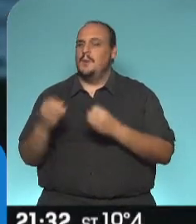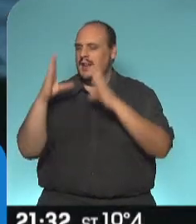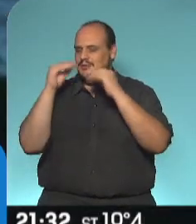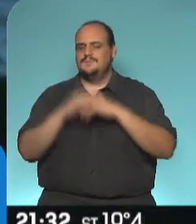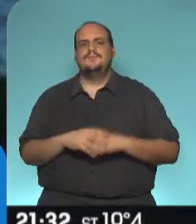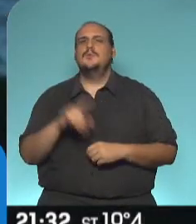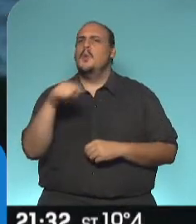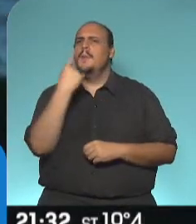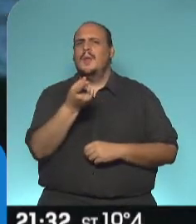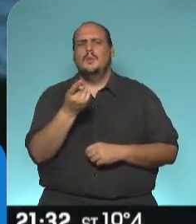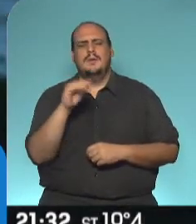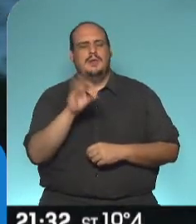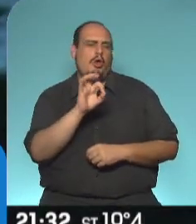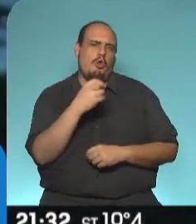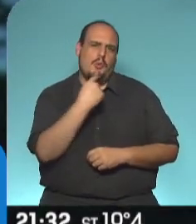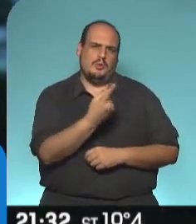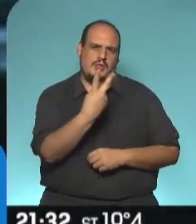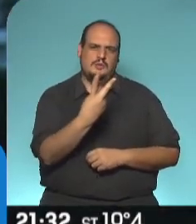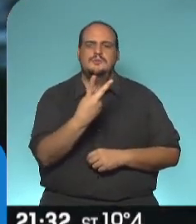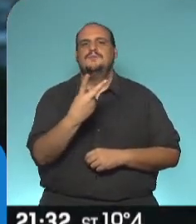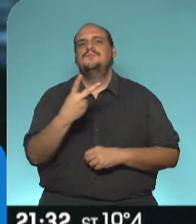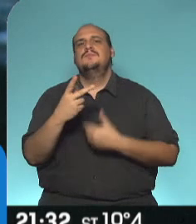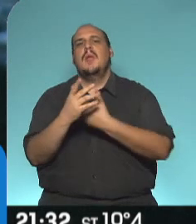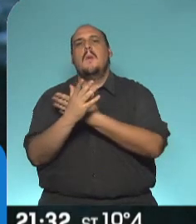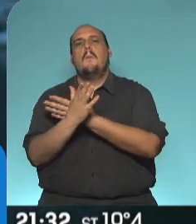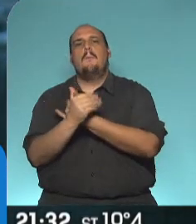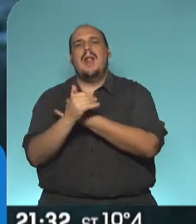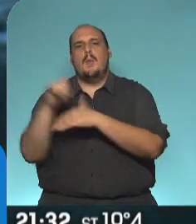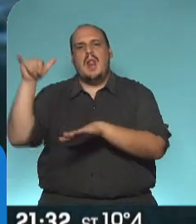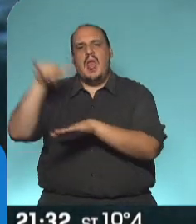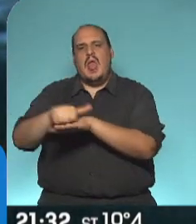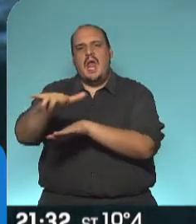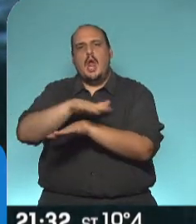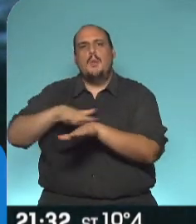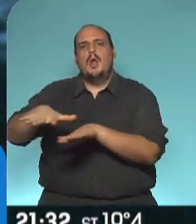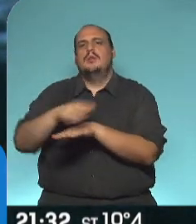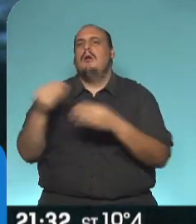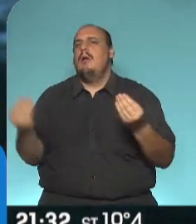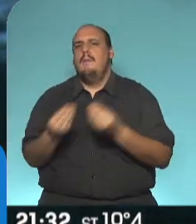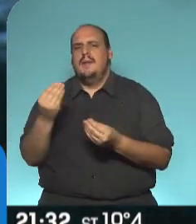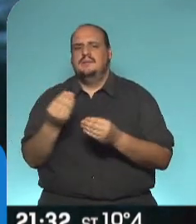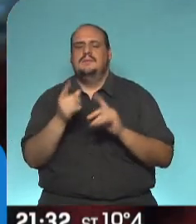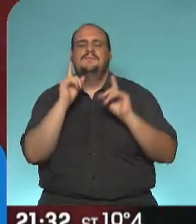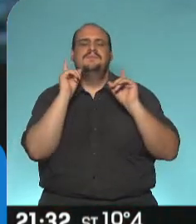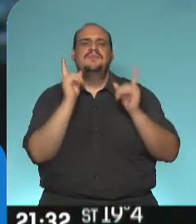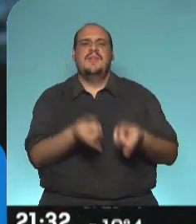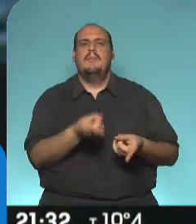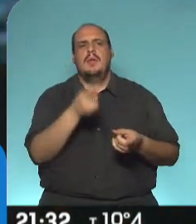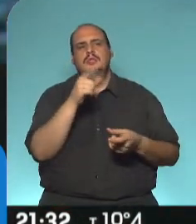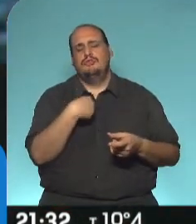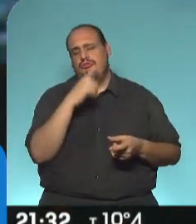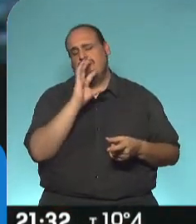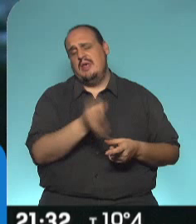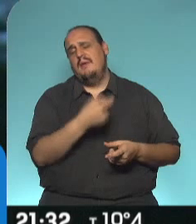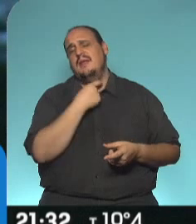una pregunta o dos que iba a pasar con el aeropuerto de el palomar cuál es el cuadro de situación de ese aeropuerto y también quería saber porque hay mucha gente que sé que es acá